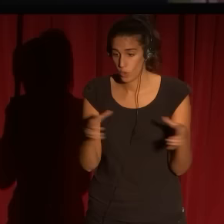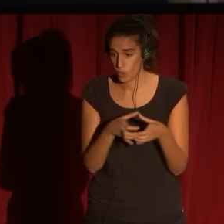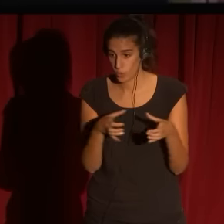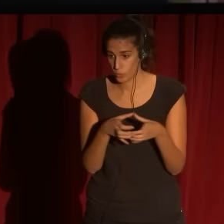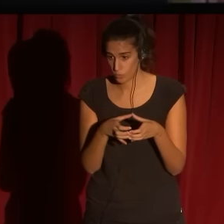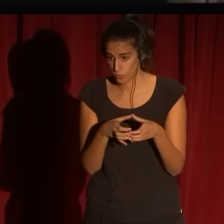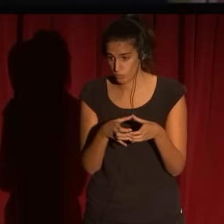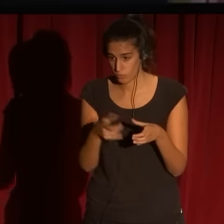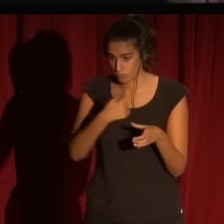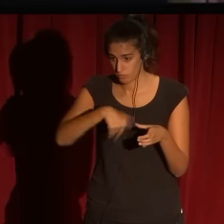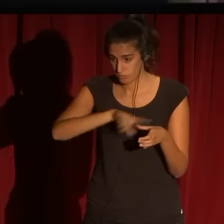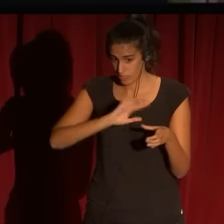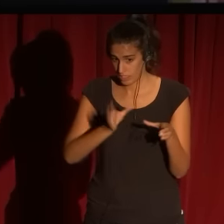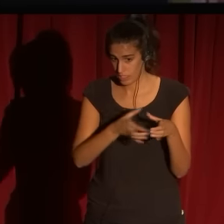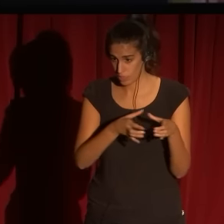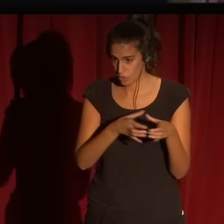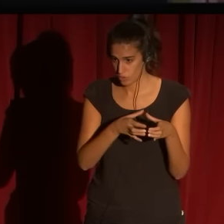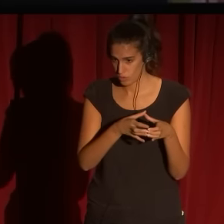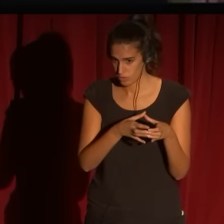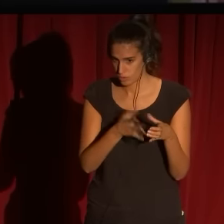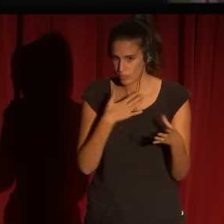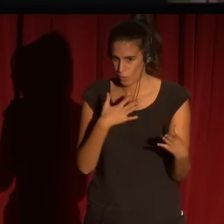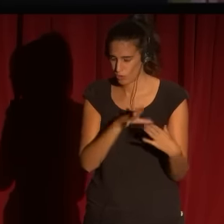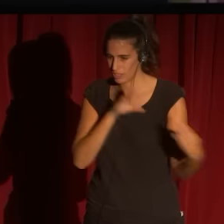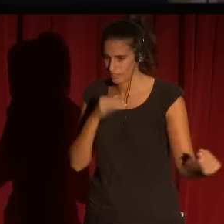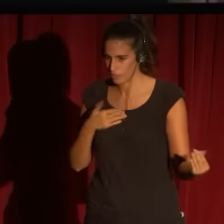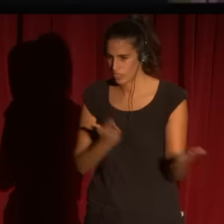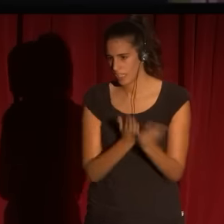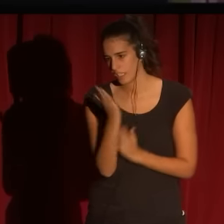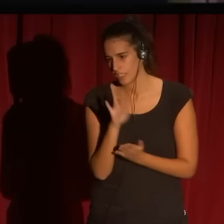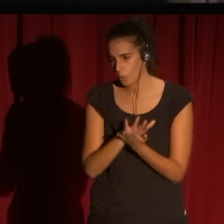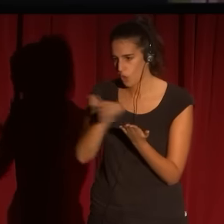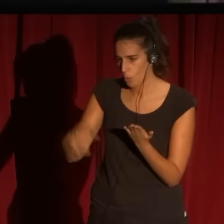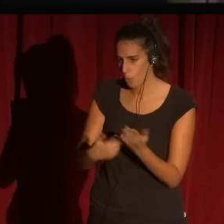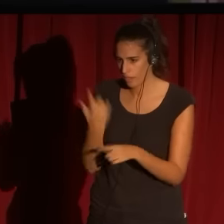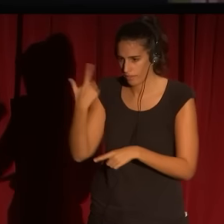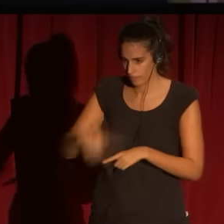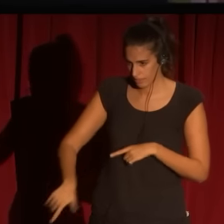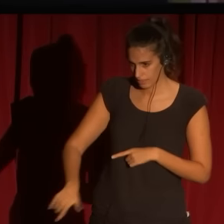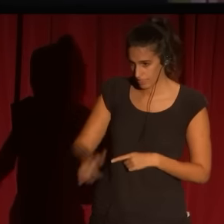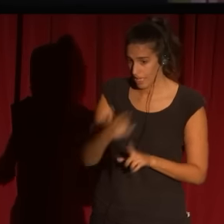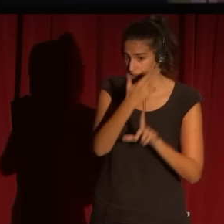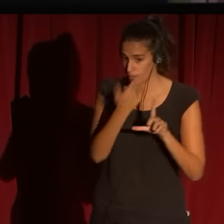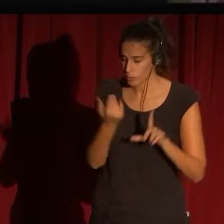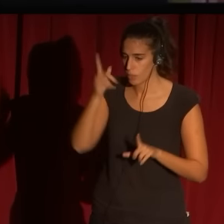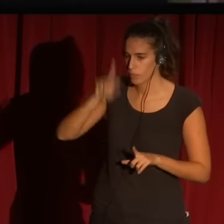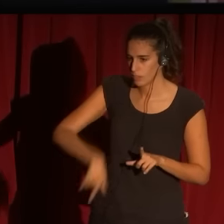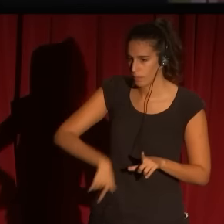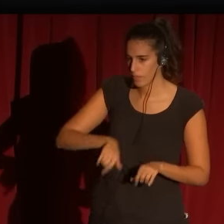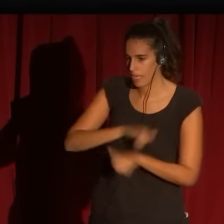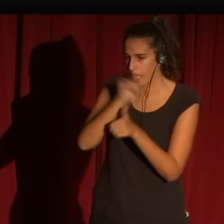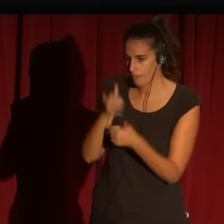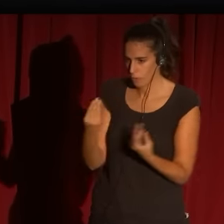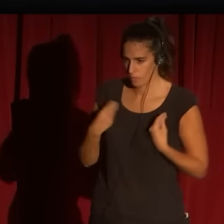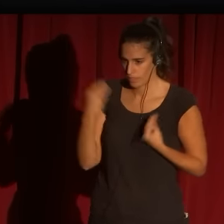esta ellos se entienden a sí mismos y se ofrecen como alternativa un lenguaje dominante no solo en la pintura sino en la manera de entender la